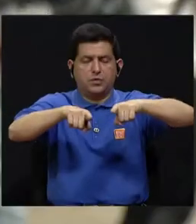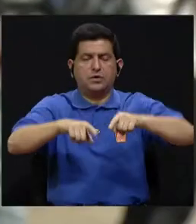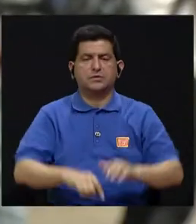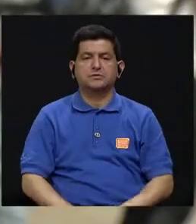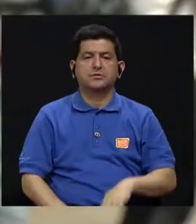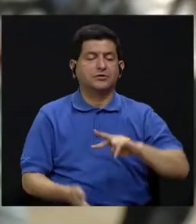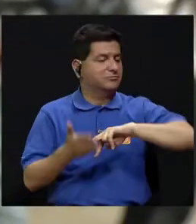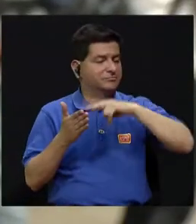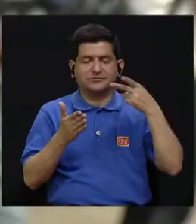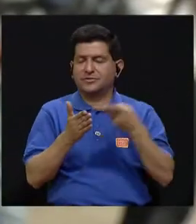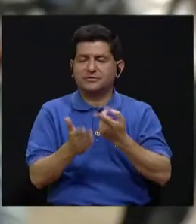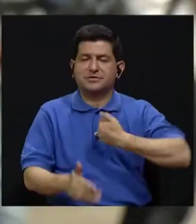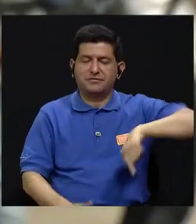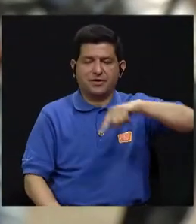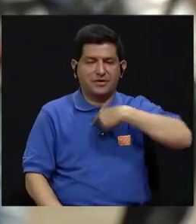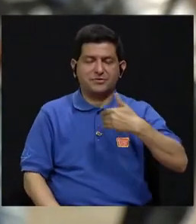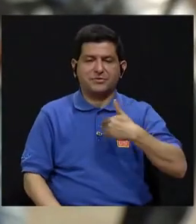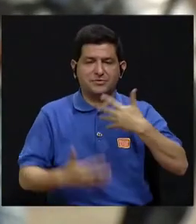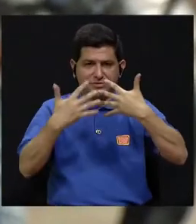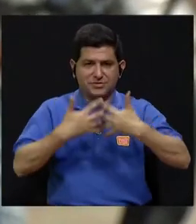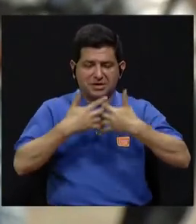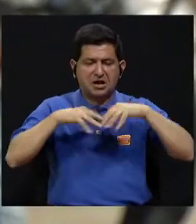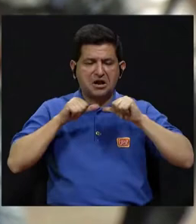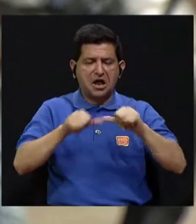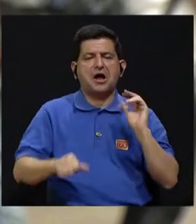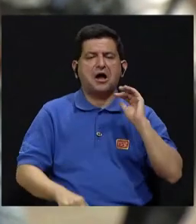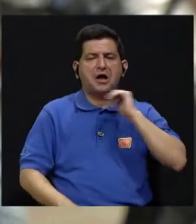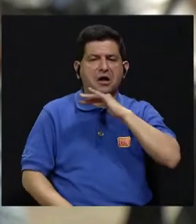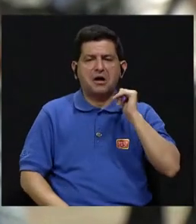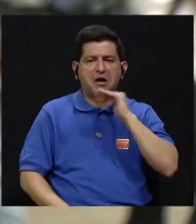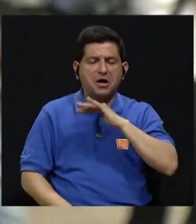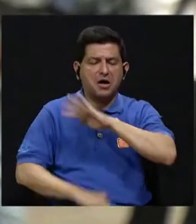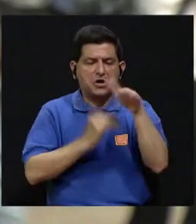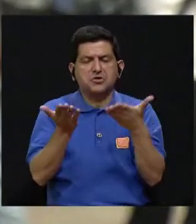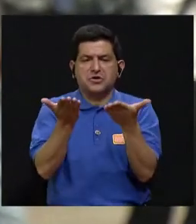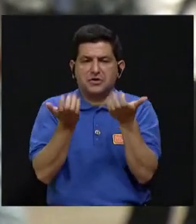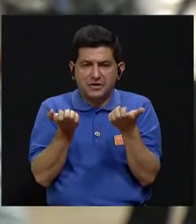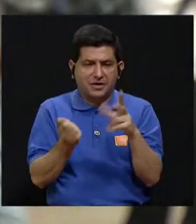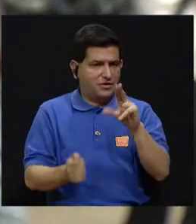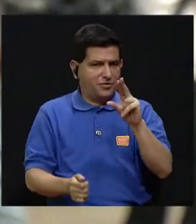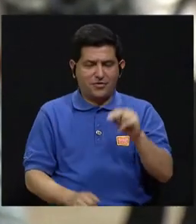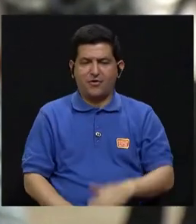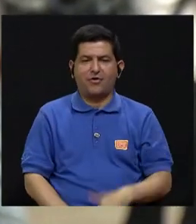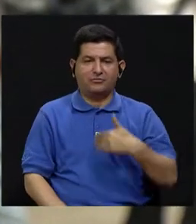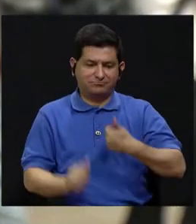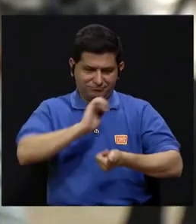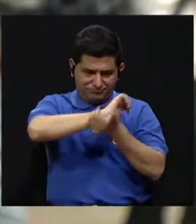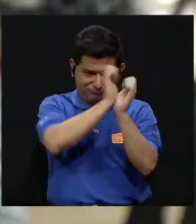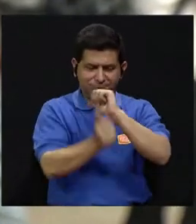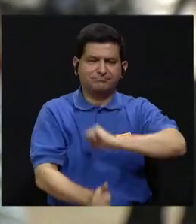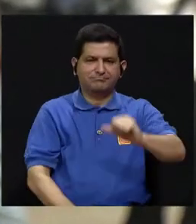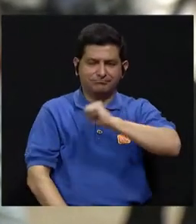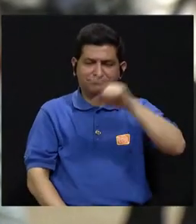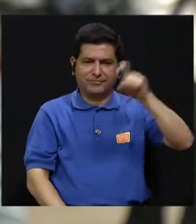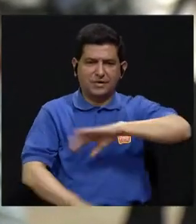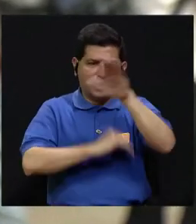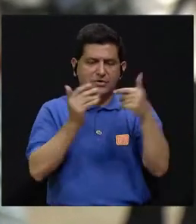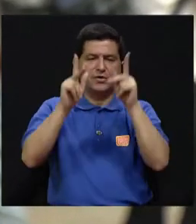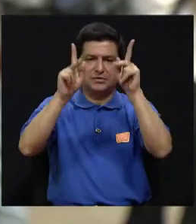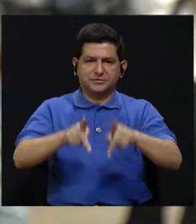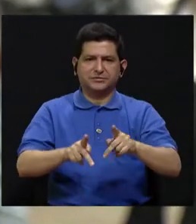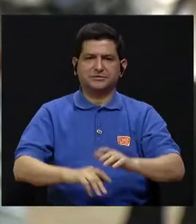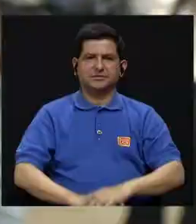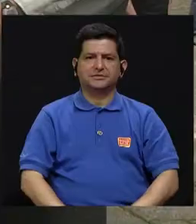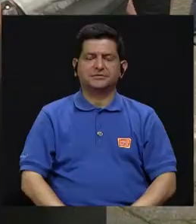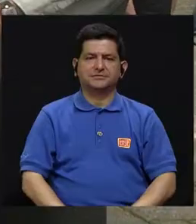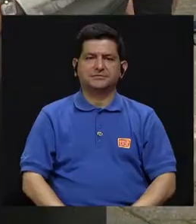Pues exactamente, no se trata de que como tengamos una planta sigo contaminando todo lo que queramos, ¿verdad? Tiene que haber un cambio de actitud por parte de todas